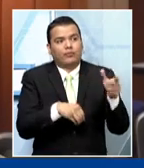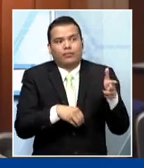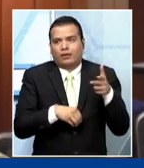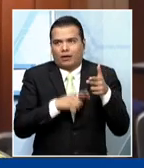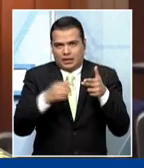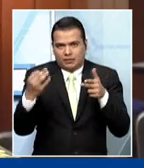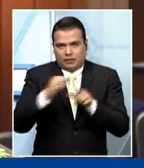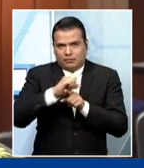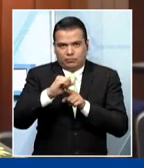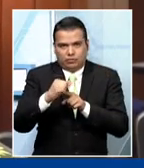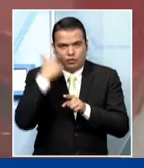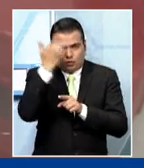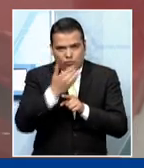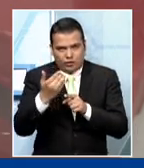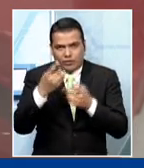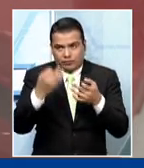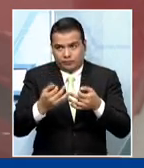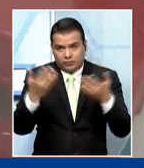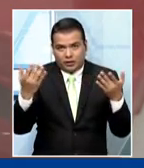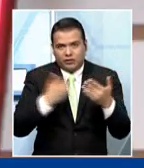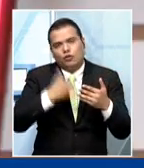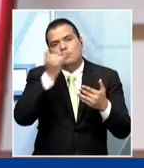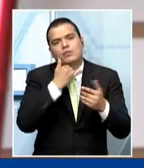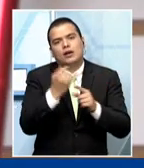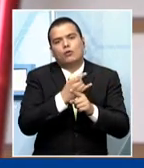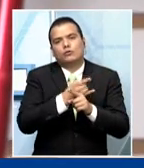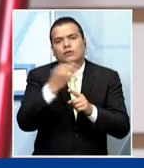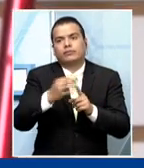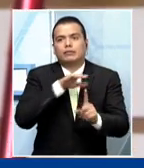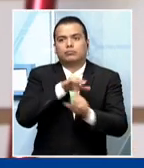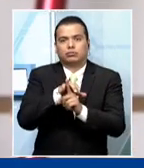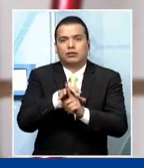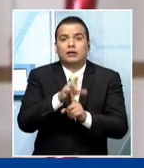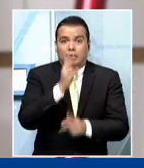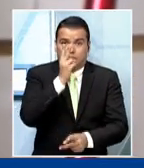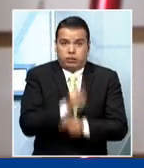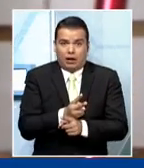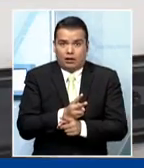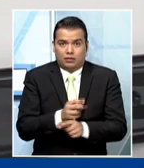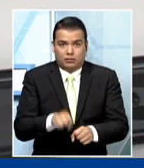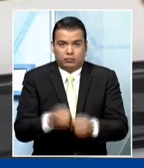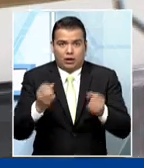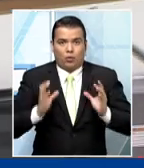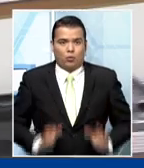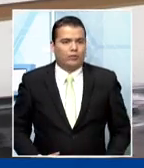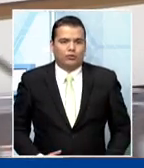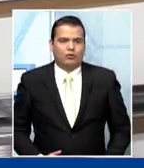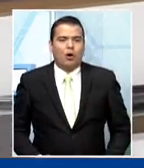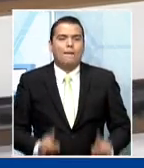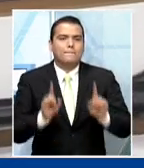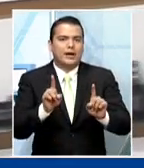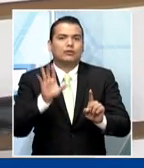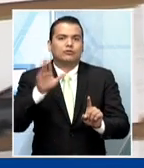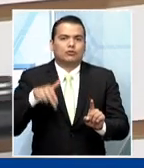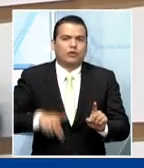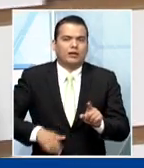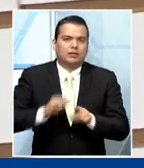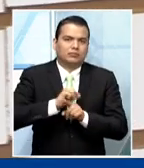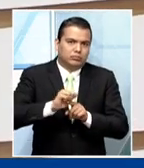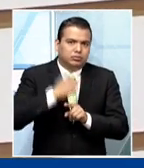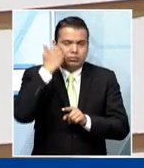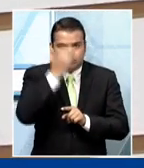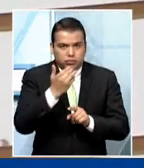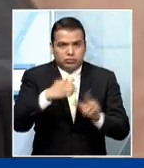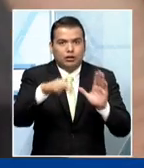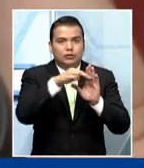puede traer graves consecuencias. Si bien es cierto, son catalogadas no letales, las armas traumáticas, neumáticas y de fogueo, a la luz del